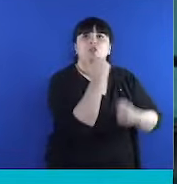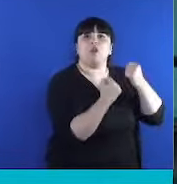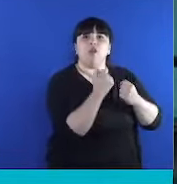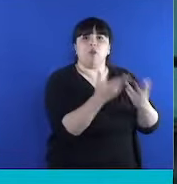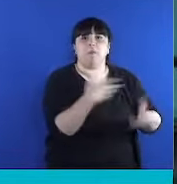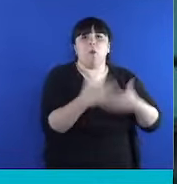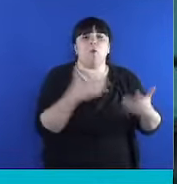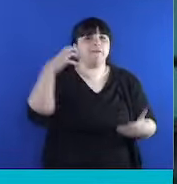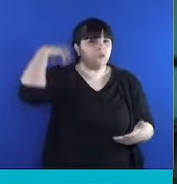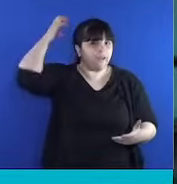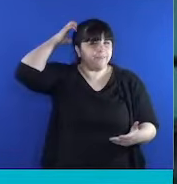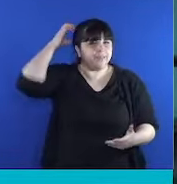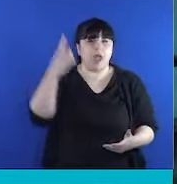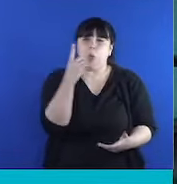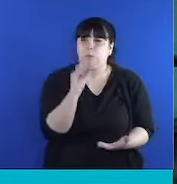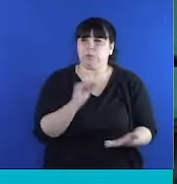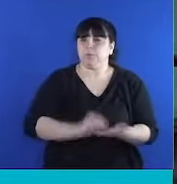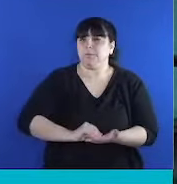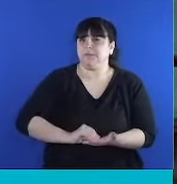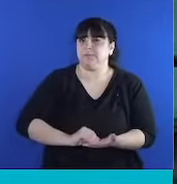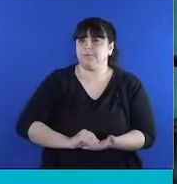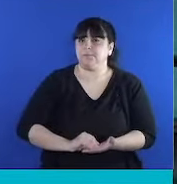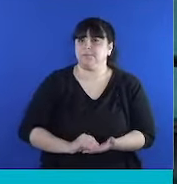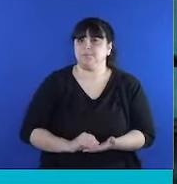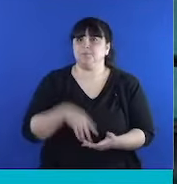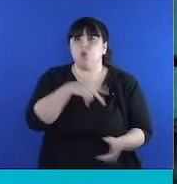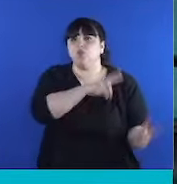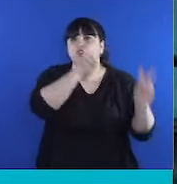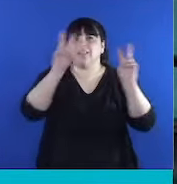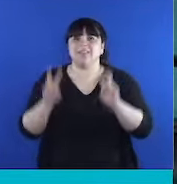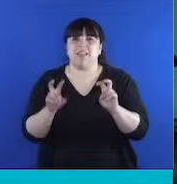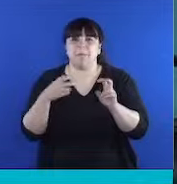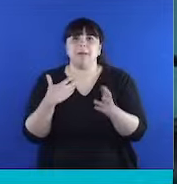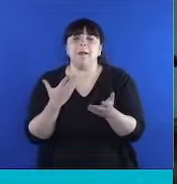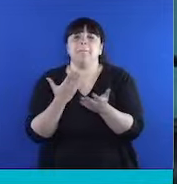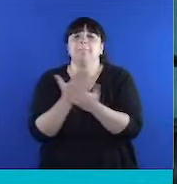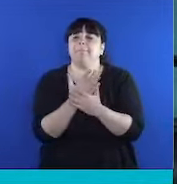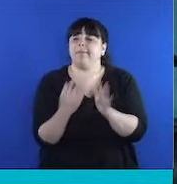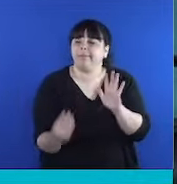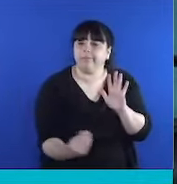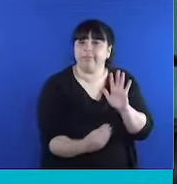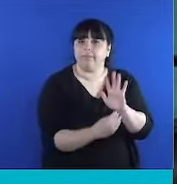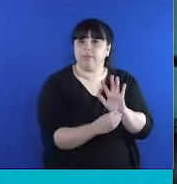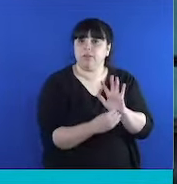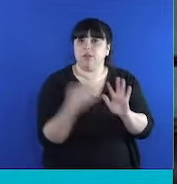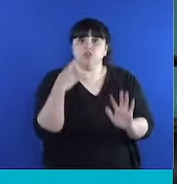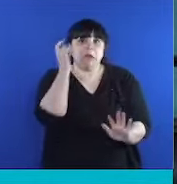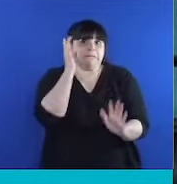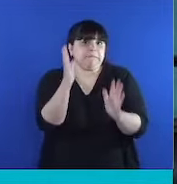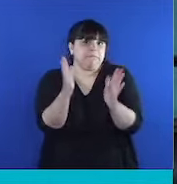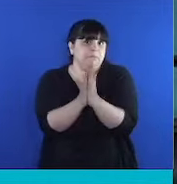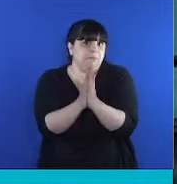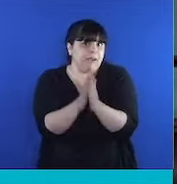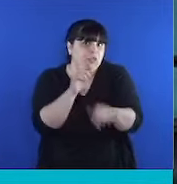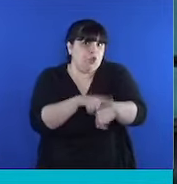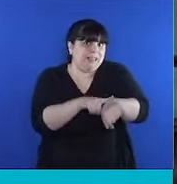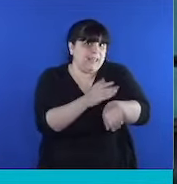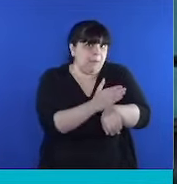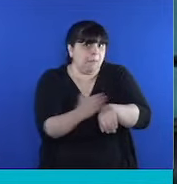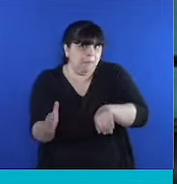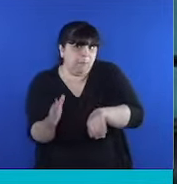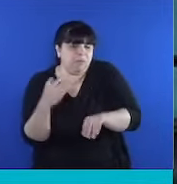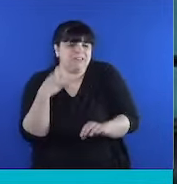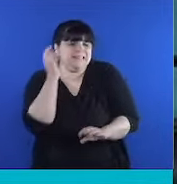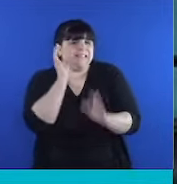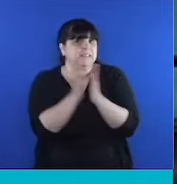los Evitas. Y por un segundo más, otro tema que pedimos que se tratara sobre tablas, pido disculpas por extenderme en el tiempo, pero